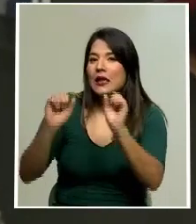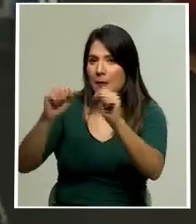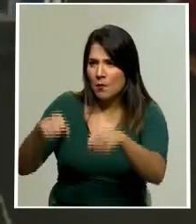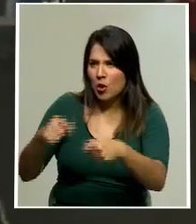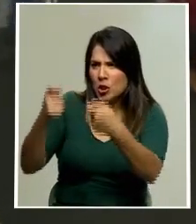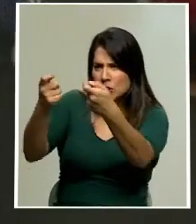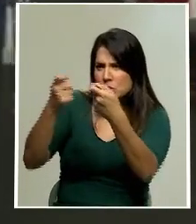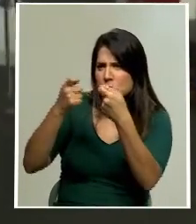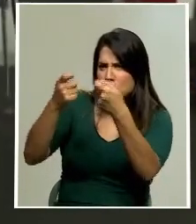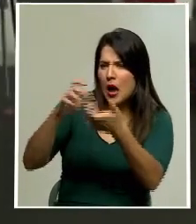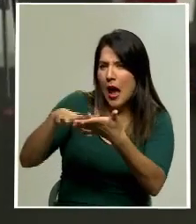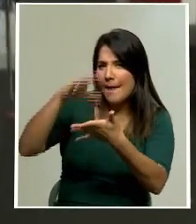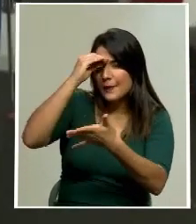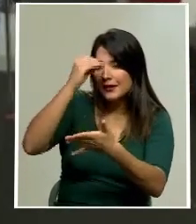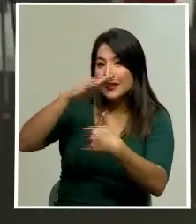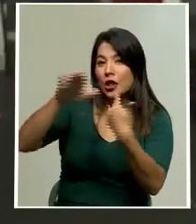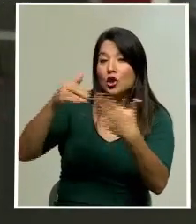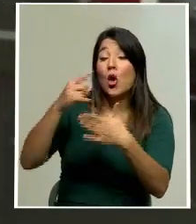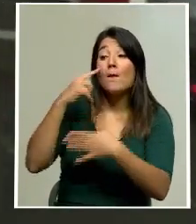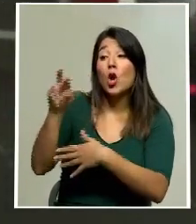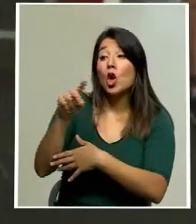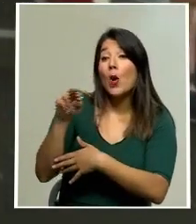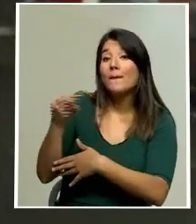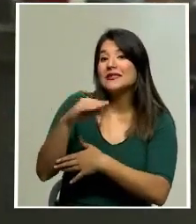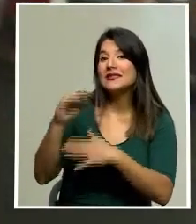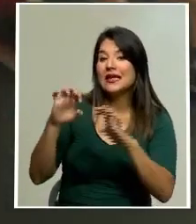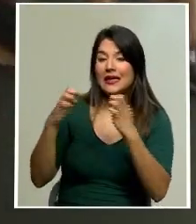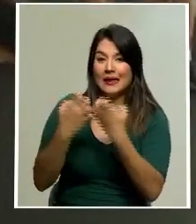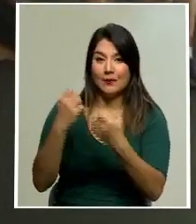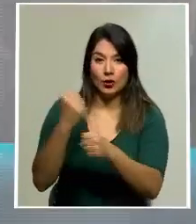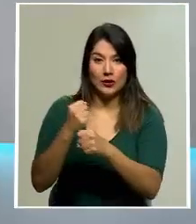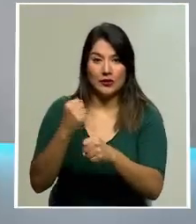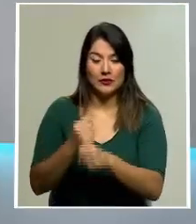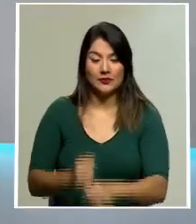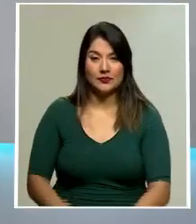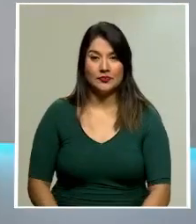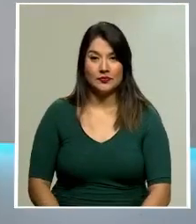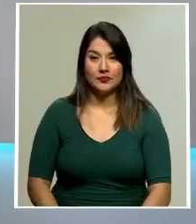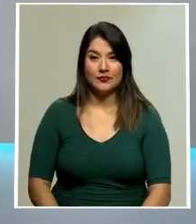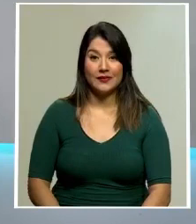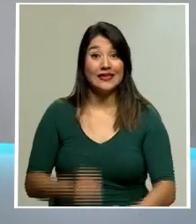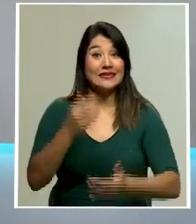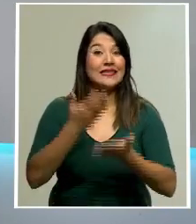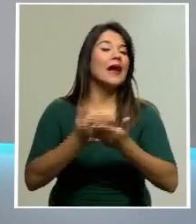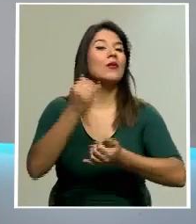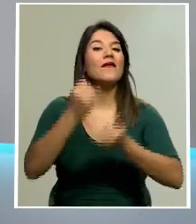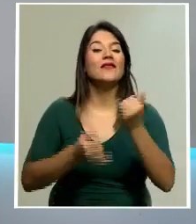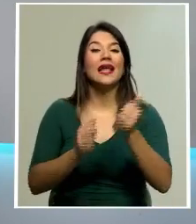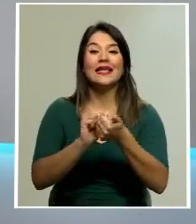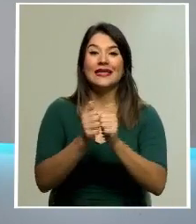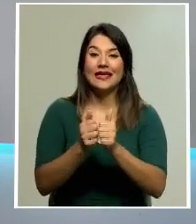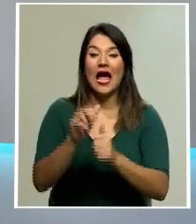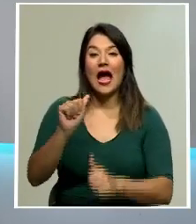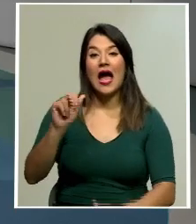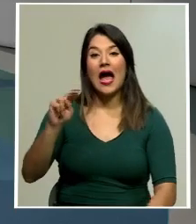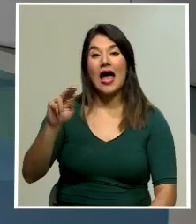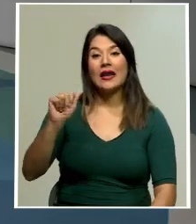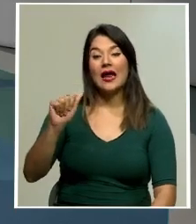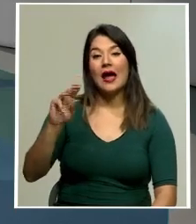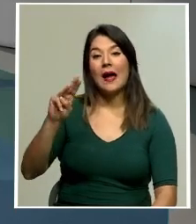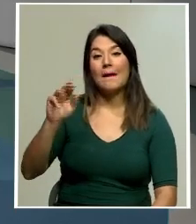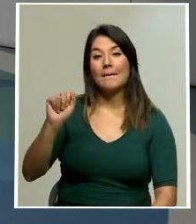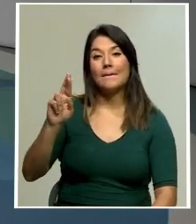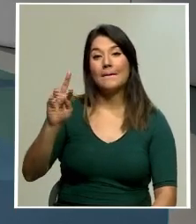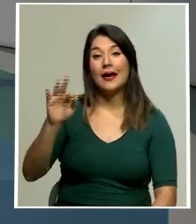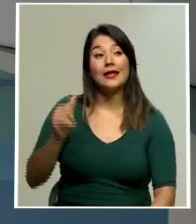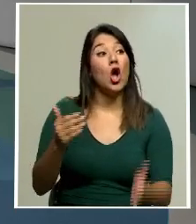las enseñanzas de sus compañeros y equipo de trabajo. Con esto llegamos al final de los deportes. Ana Marta, vuelvo con usted y